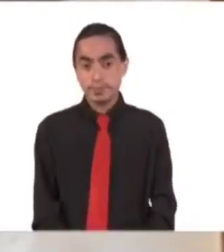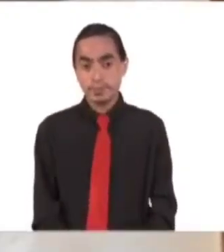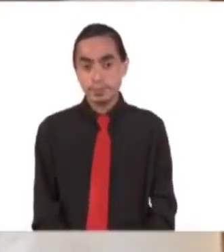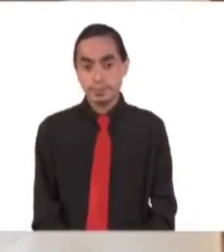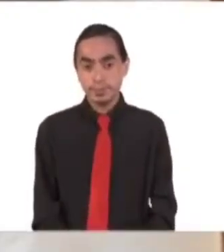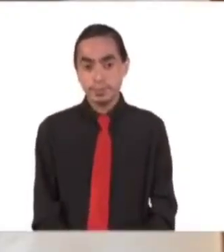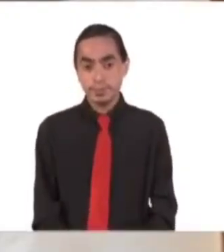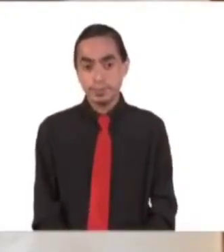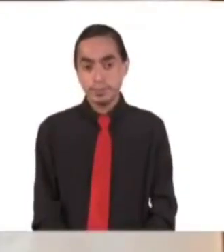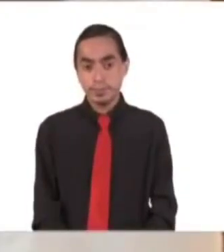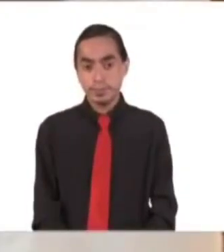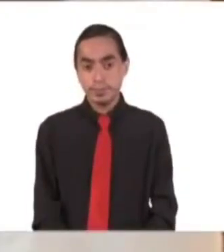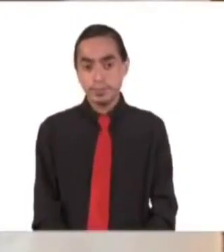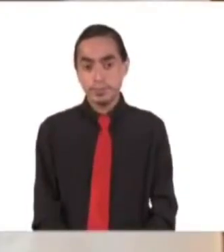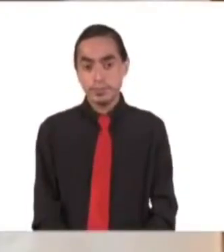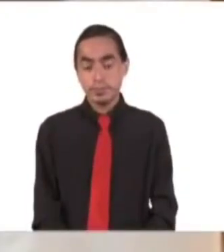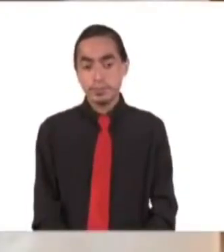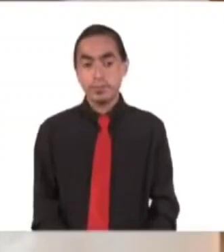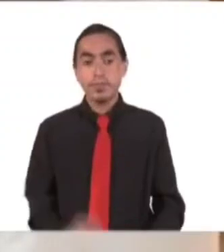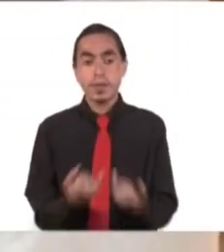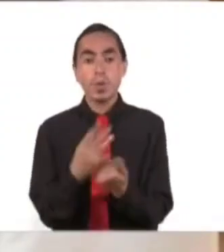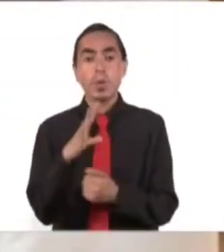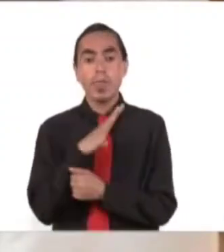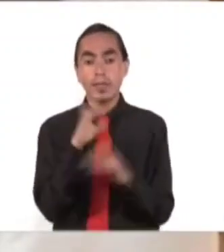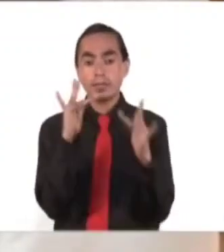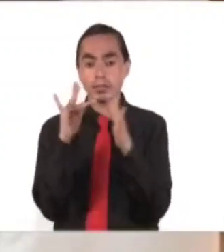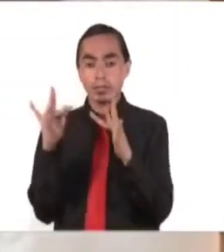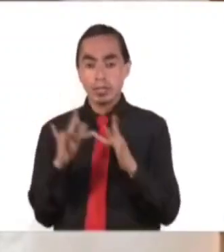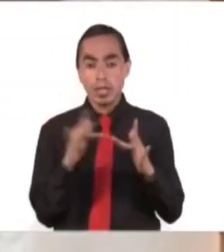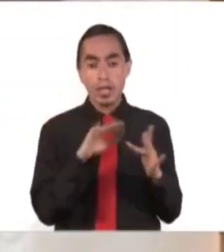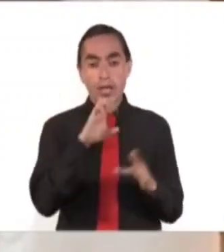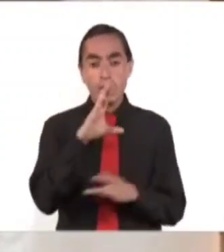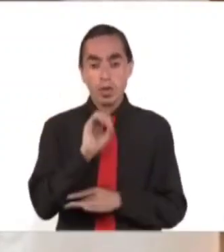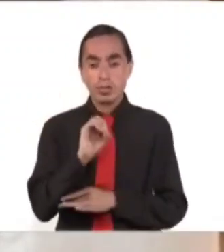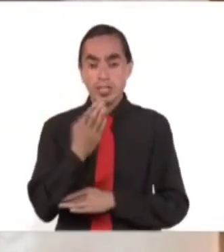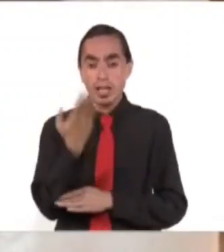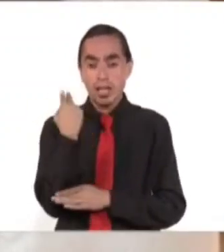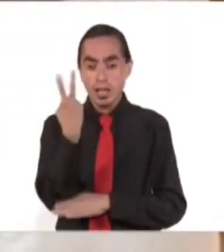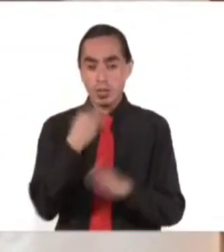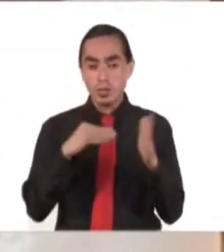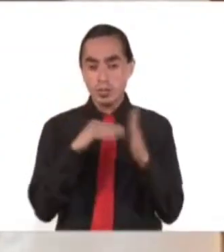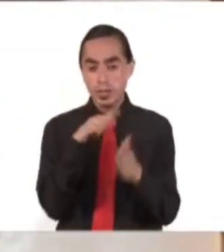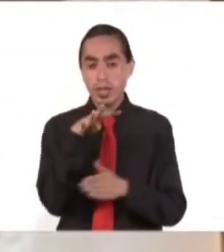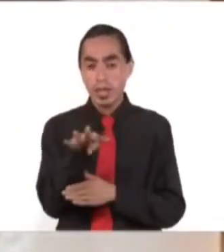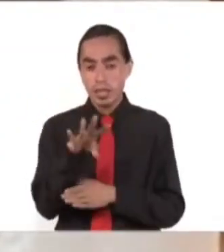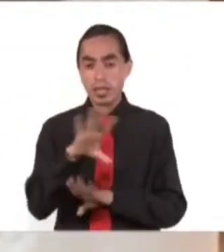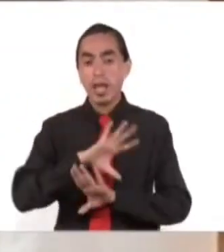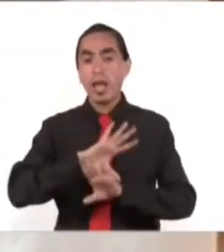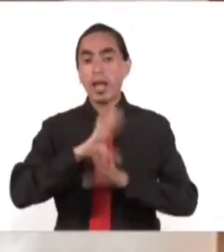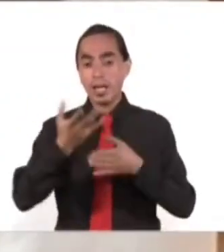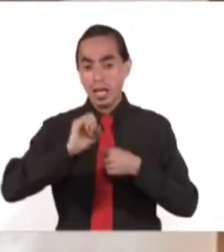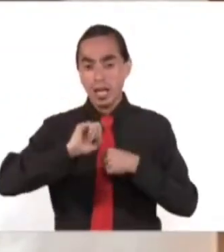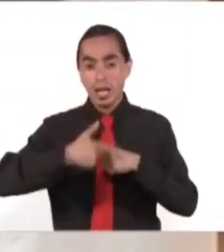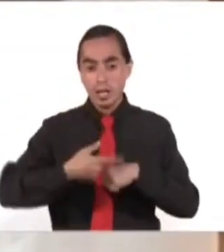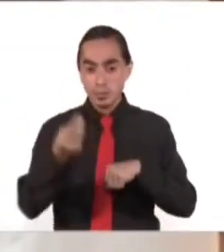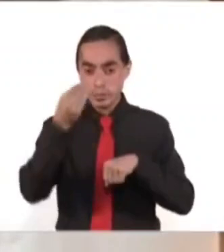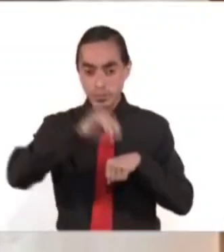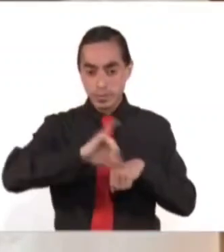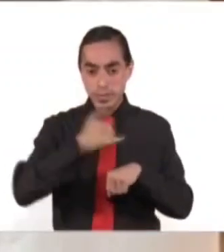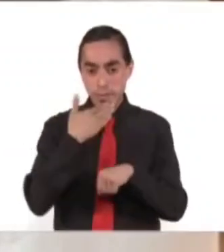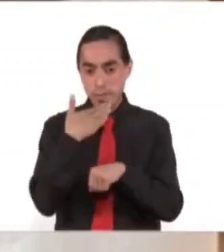Con la creación de la red ECOS el 11 de marzo del año 2019 se sentaron las bases para